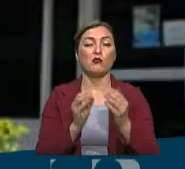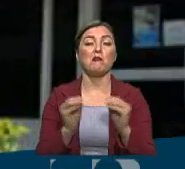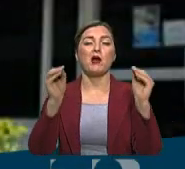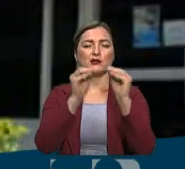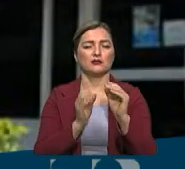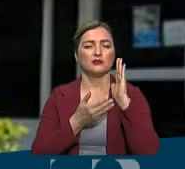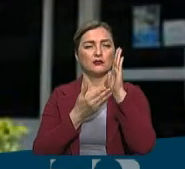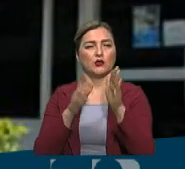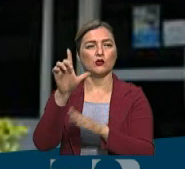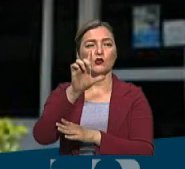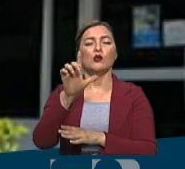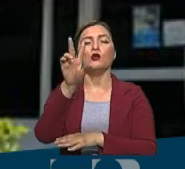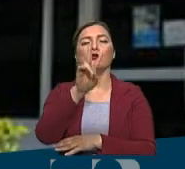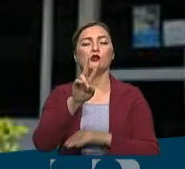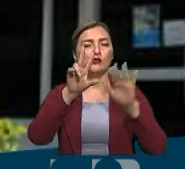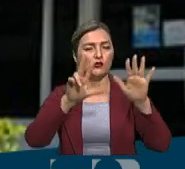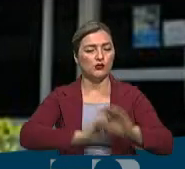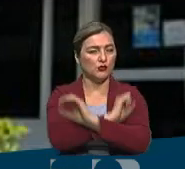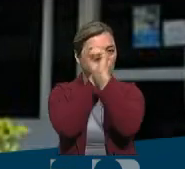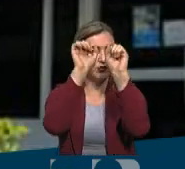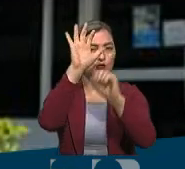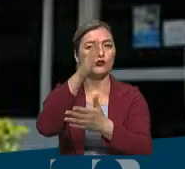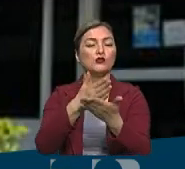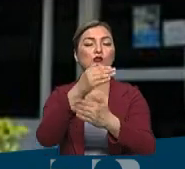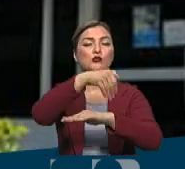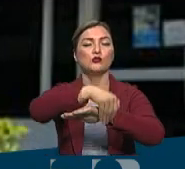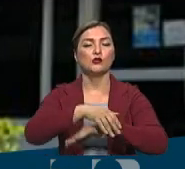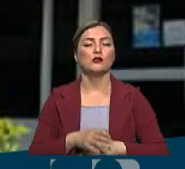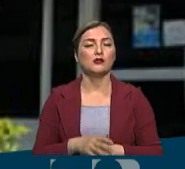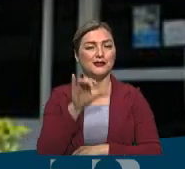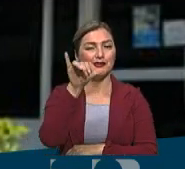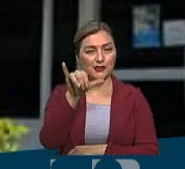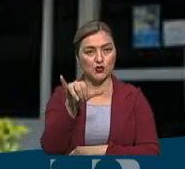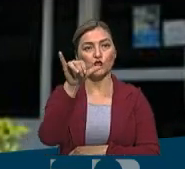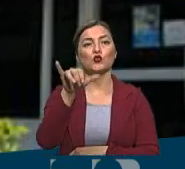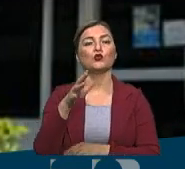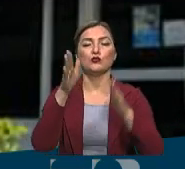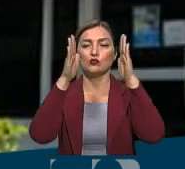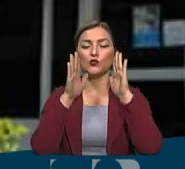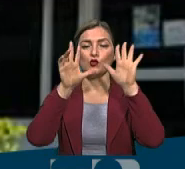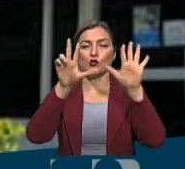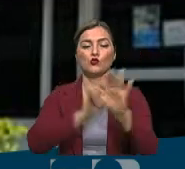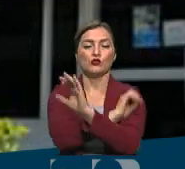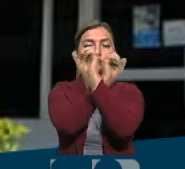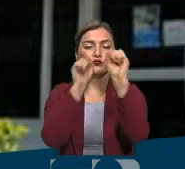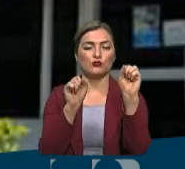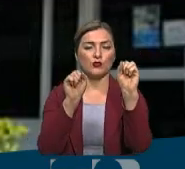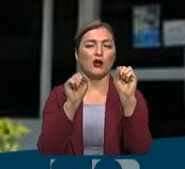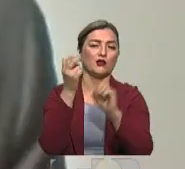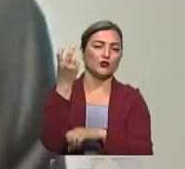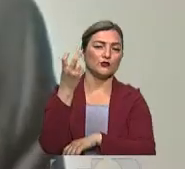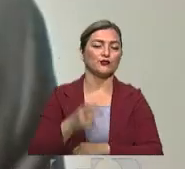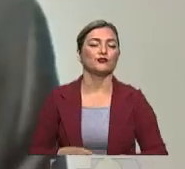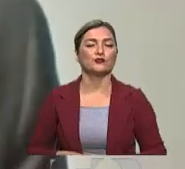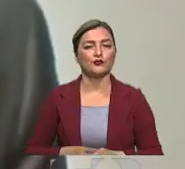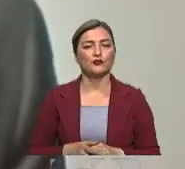atención inicia a las 8 de la mañana hasta las 5:30 de la tarde y los sábados la atención es de 8 de la mañana a mediodía.